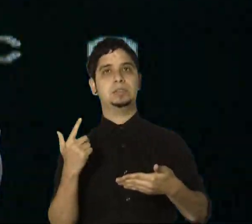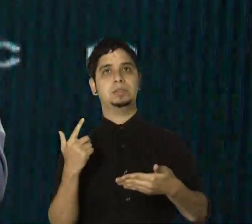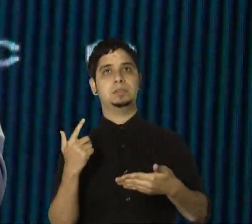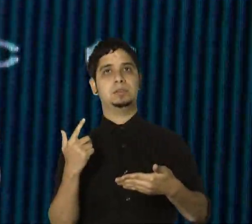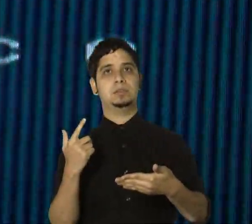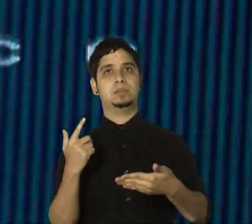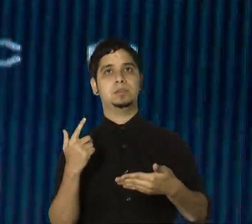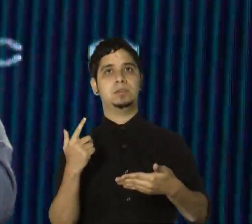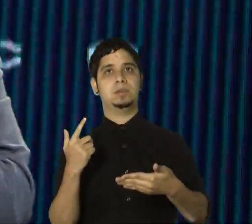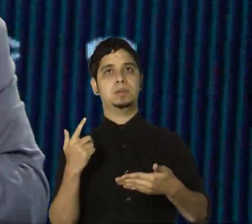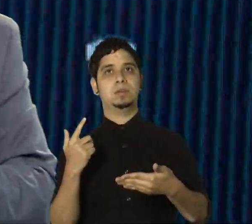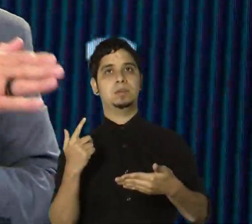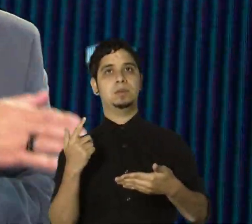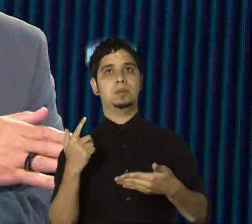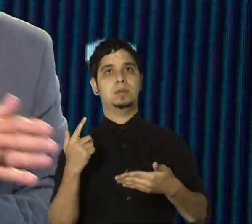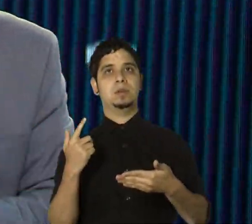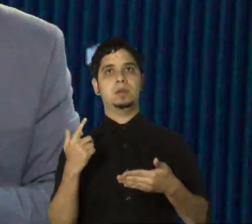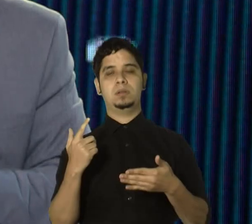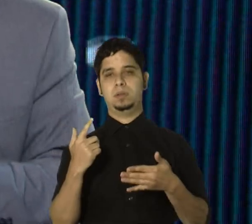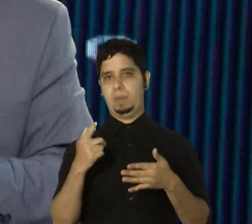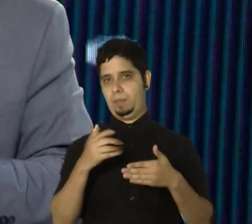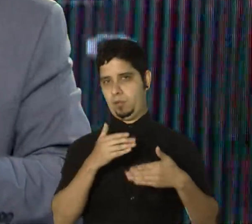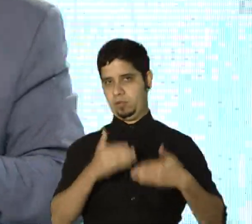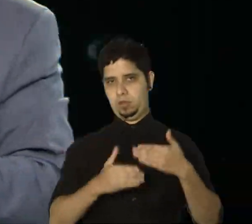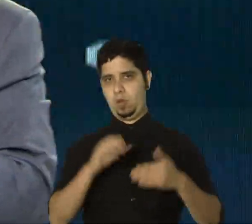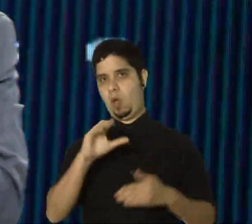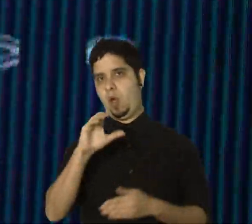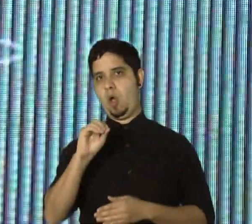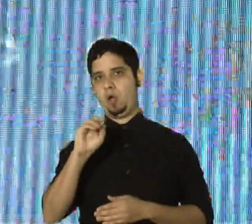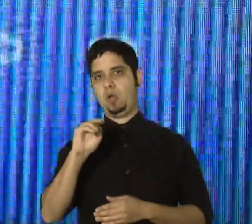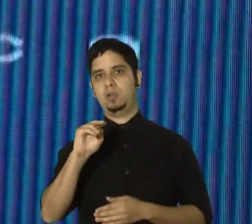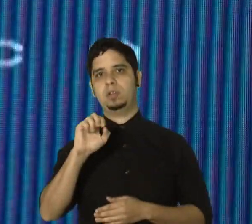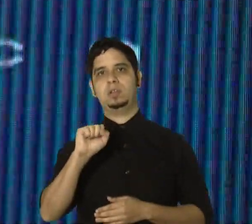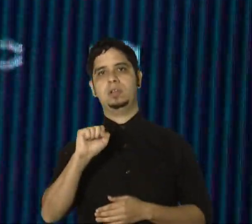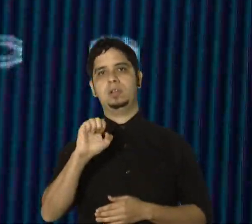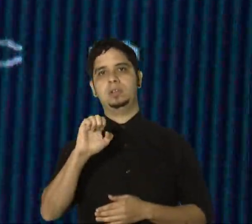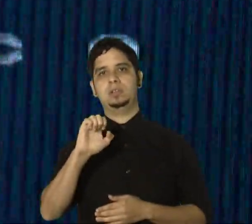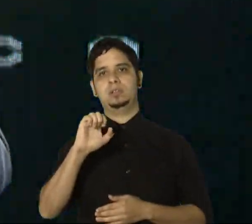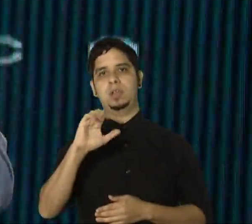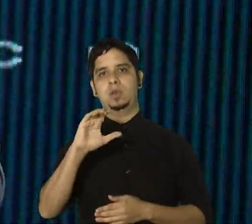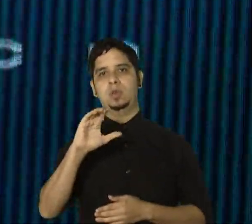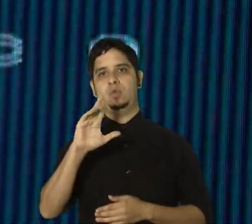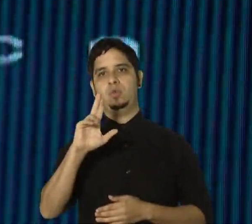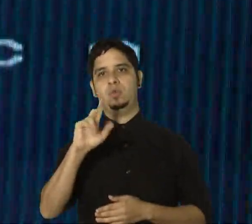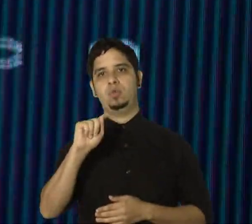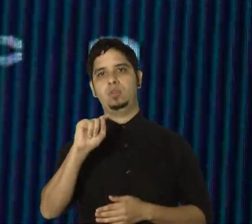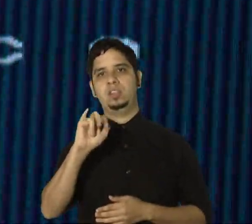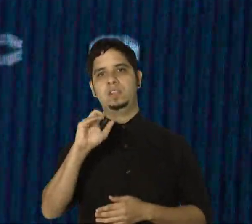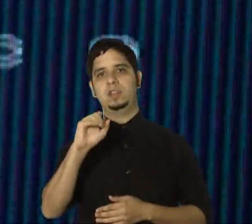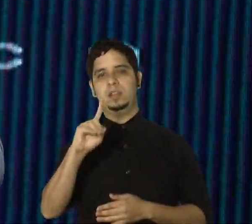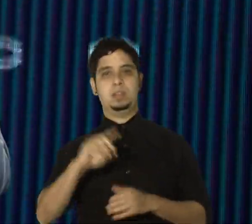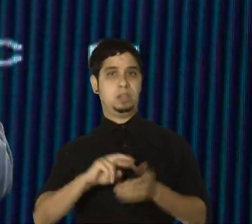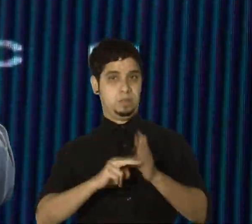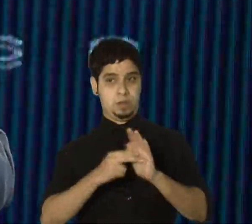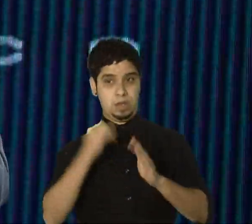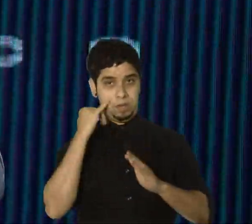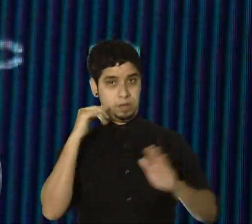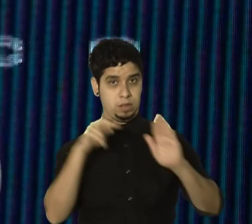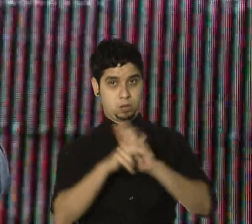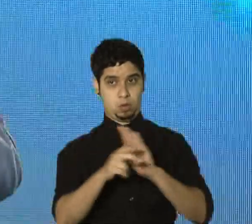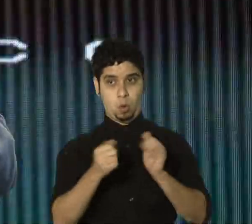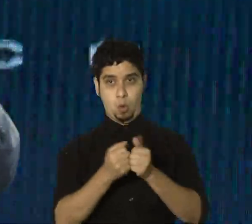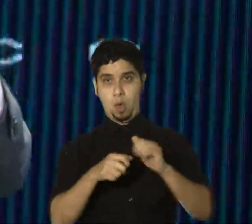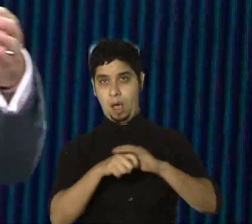del disuasivo de la consecutividad, que usted sabe lo que es la consecutividad. Si se comete un asesinato con una arma de